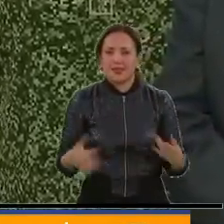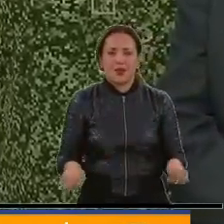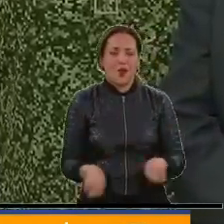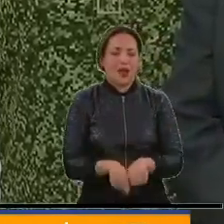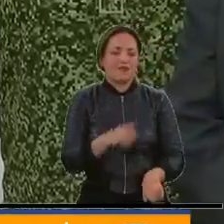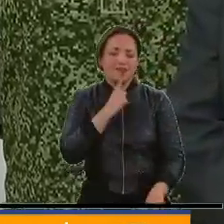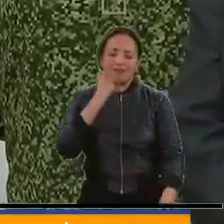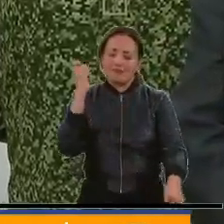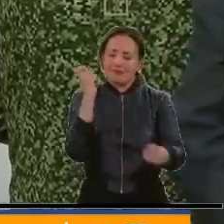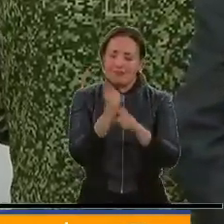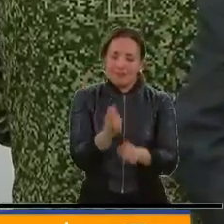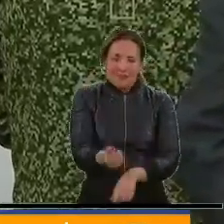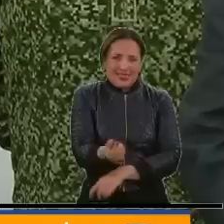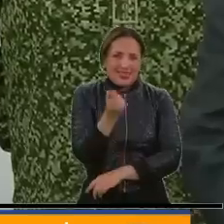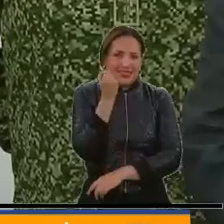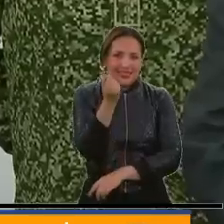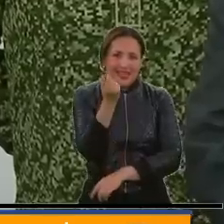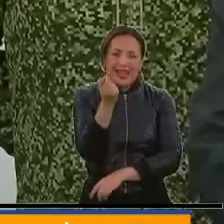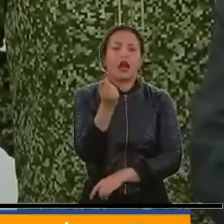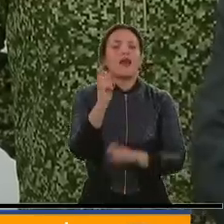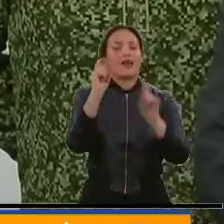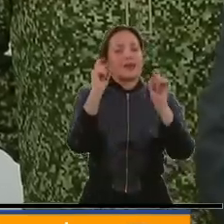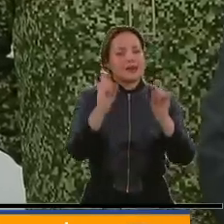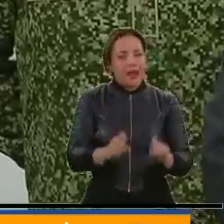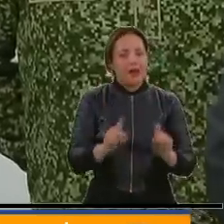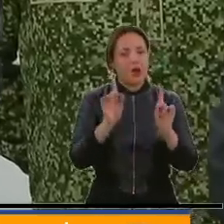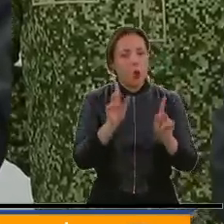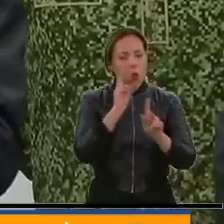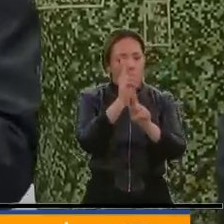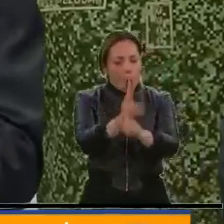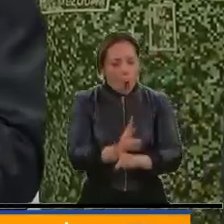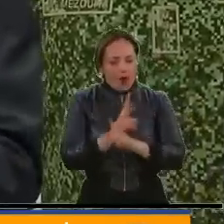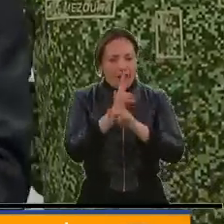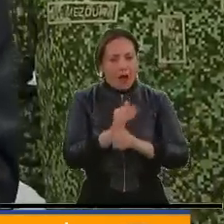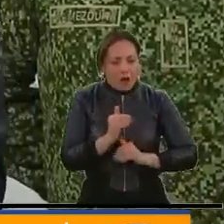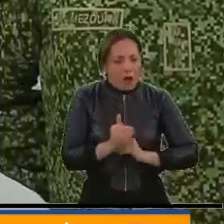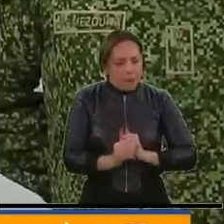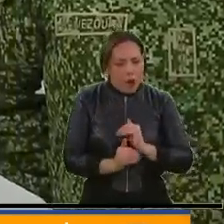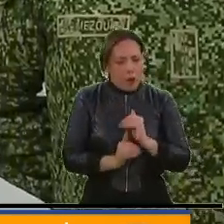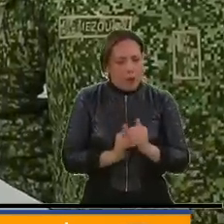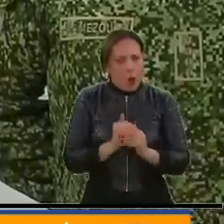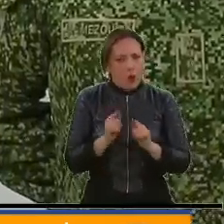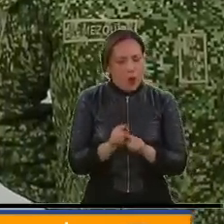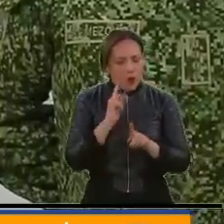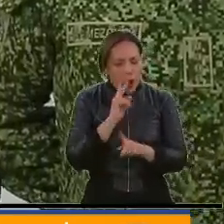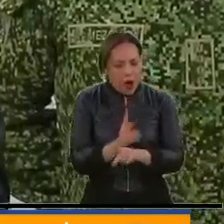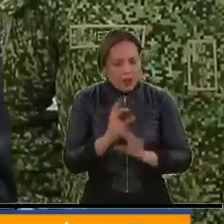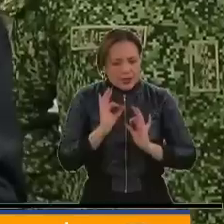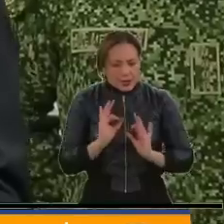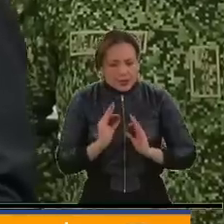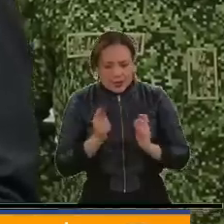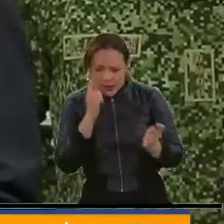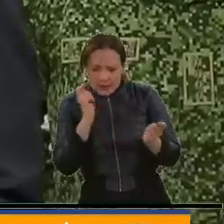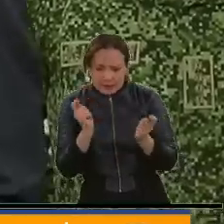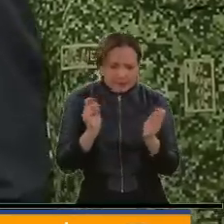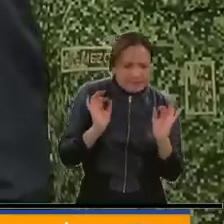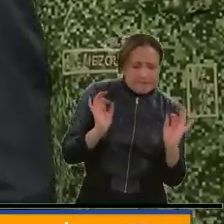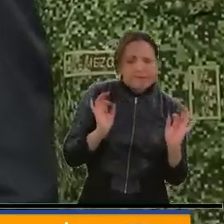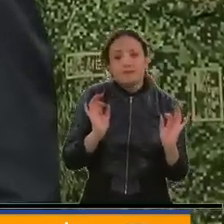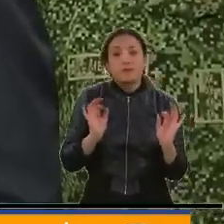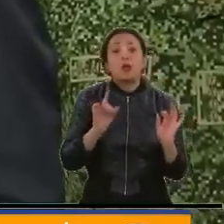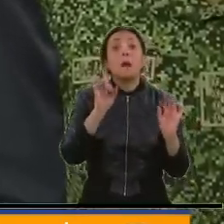complejidad, que debemos ir con mucha cautela, con mucha prudencia, con precaución, pero bajo ninguna circunstancia